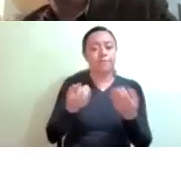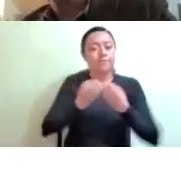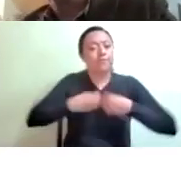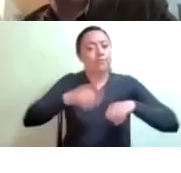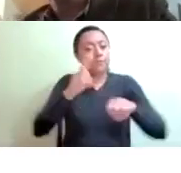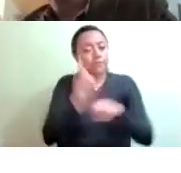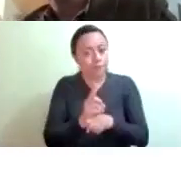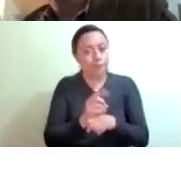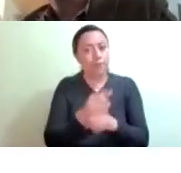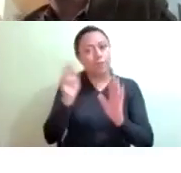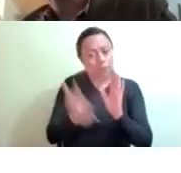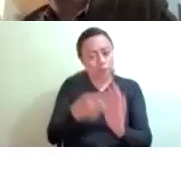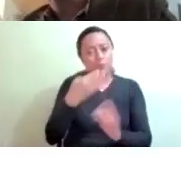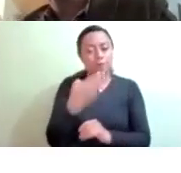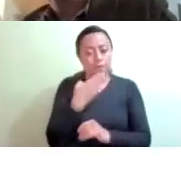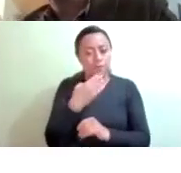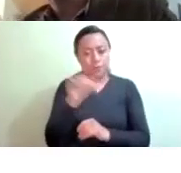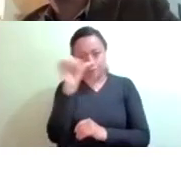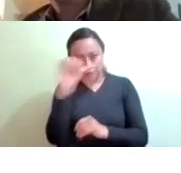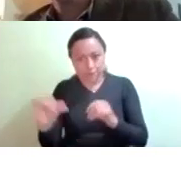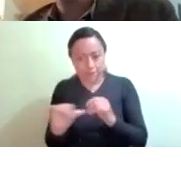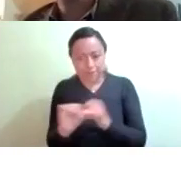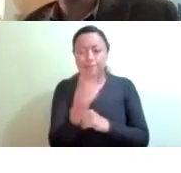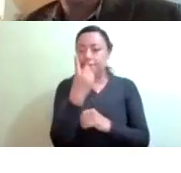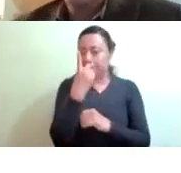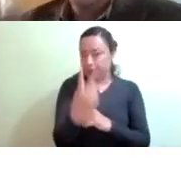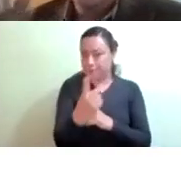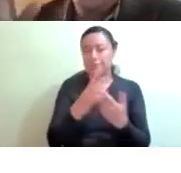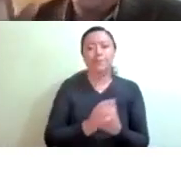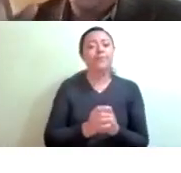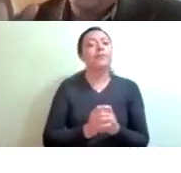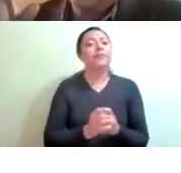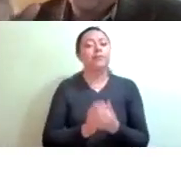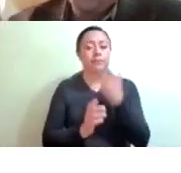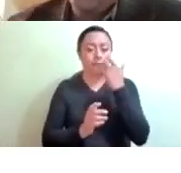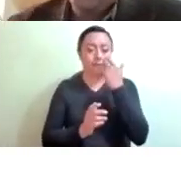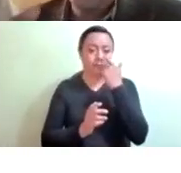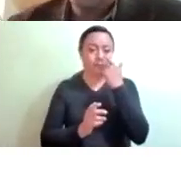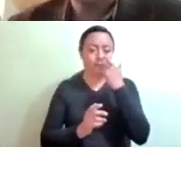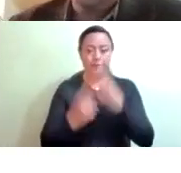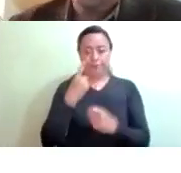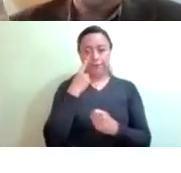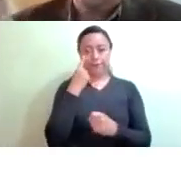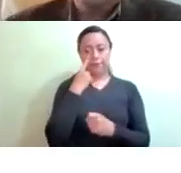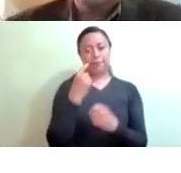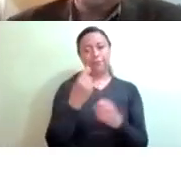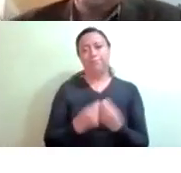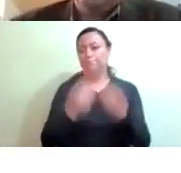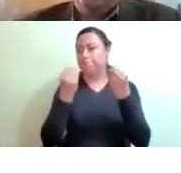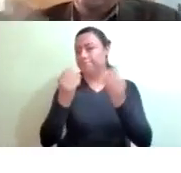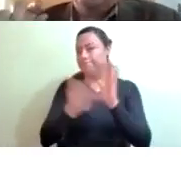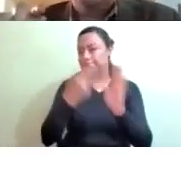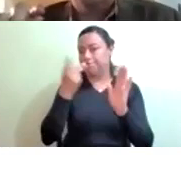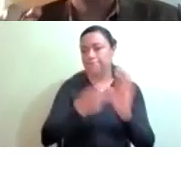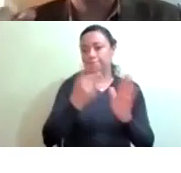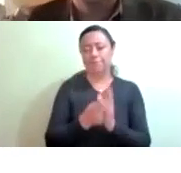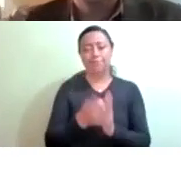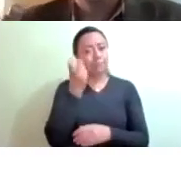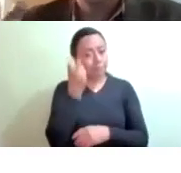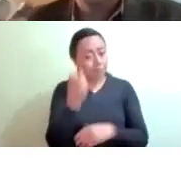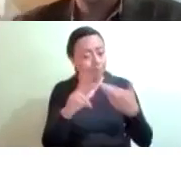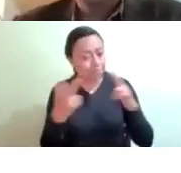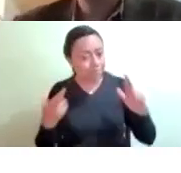dice abajo es justo esa retroalimentación, que miren, en muchos casos es tan deteriorada la